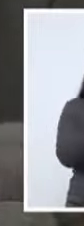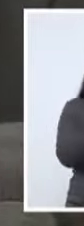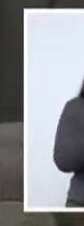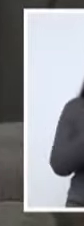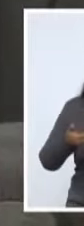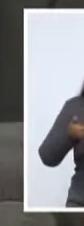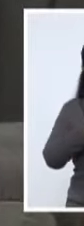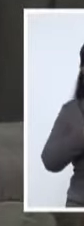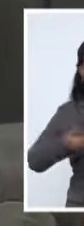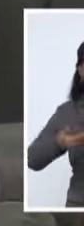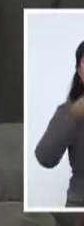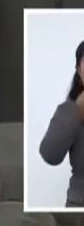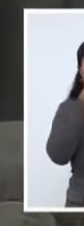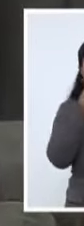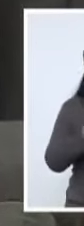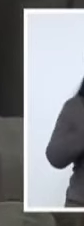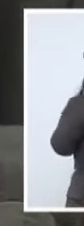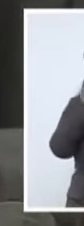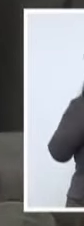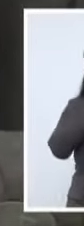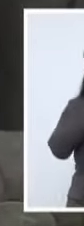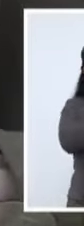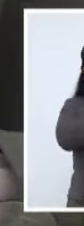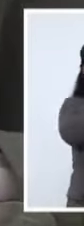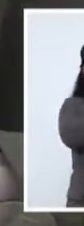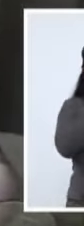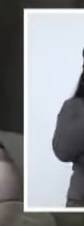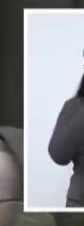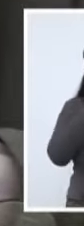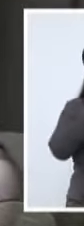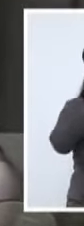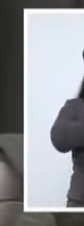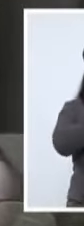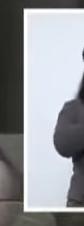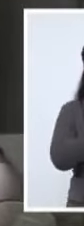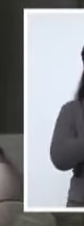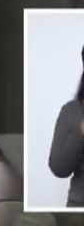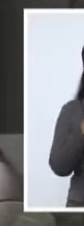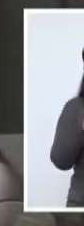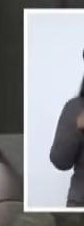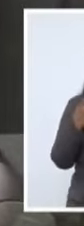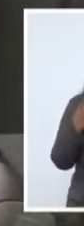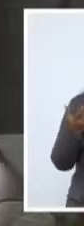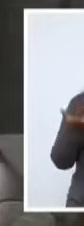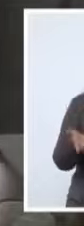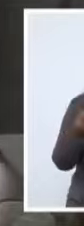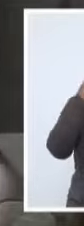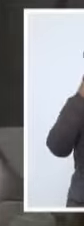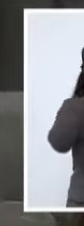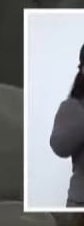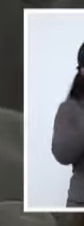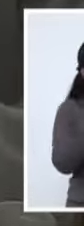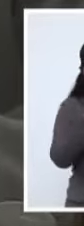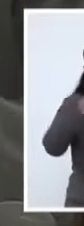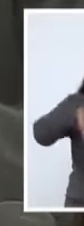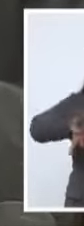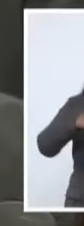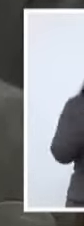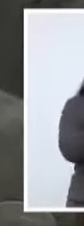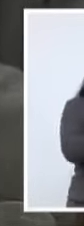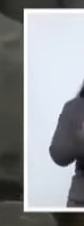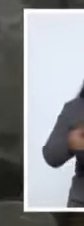interactuando. Y allí donde la familia vulnerable también se ve muy afectada, donde el